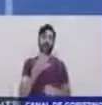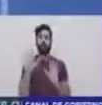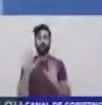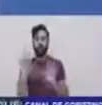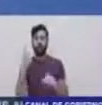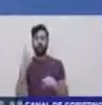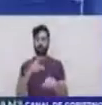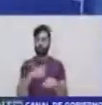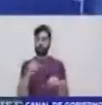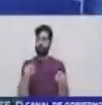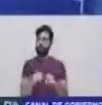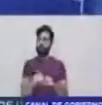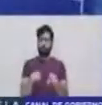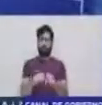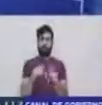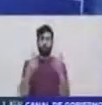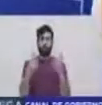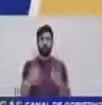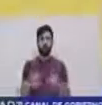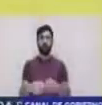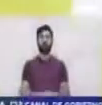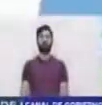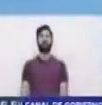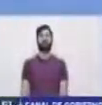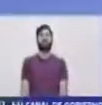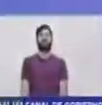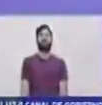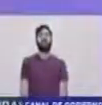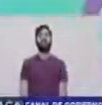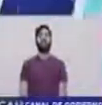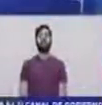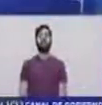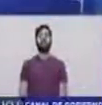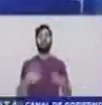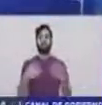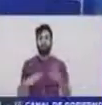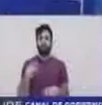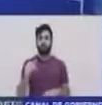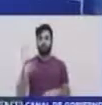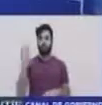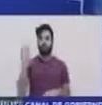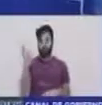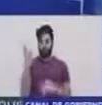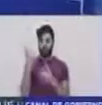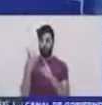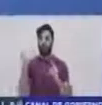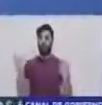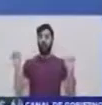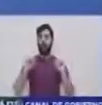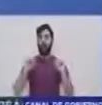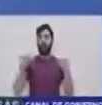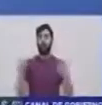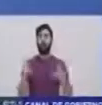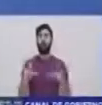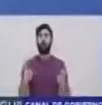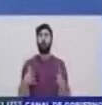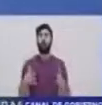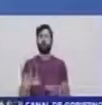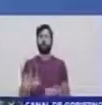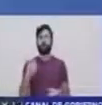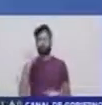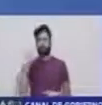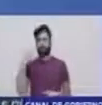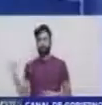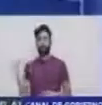15 repeticiones y debes de ejecutar 4 series. Ejercicio número 4. El ejercicio número 4 consiste en